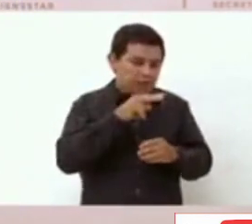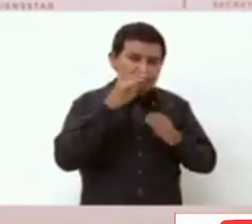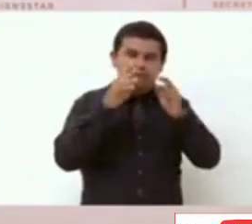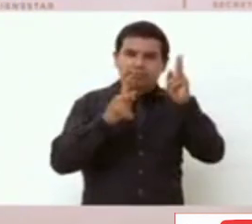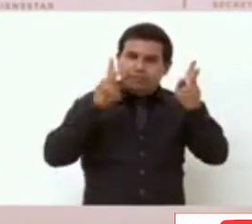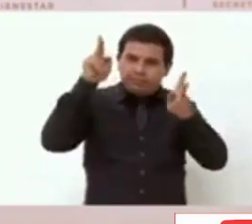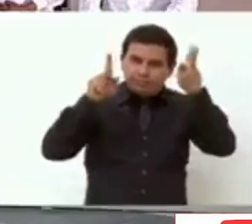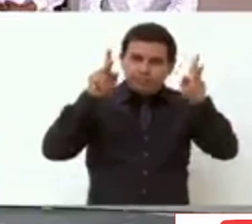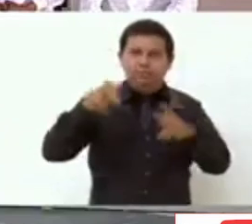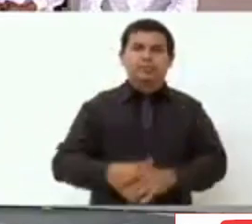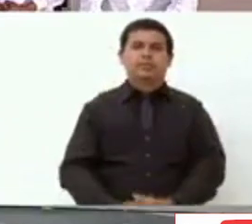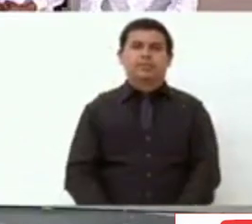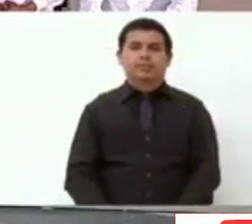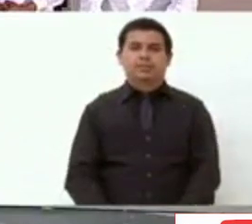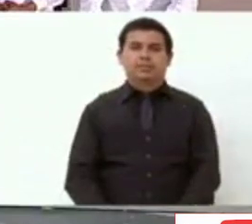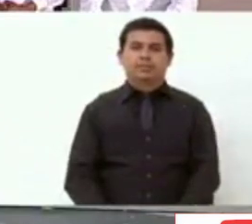que